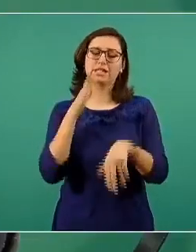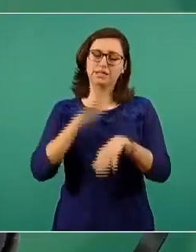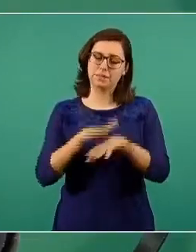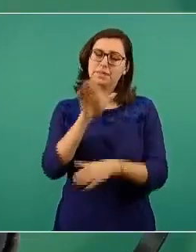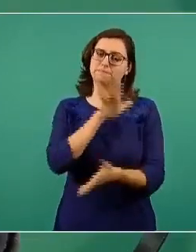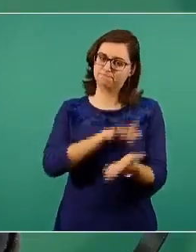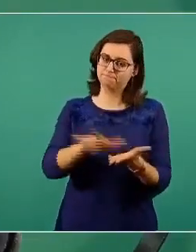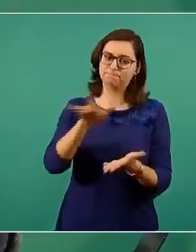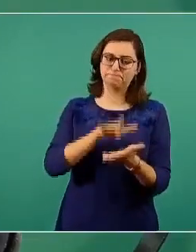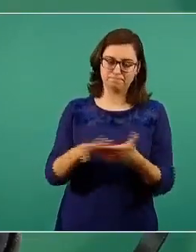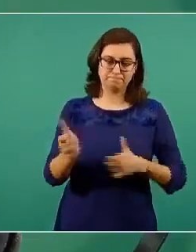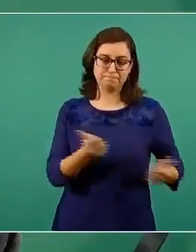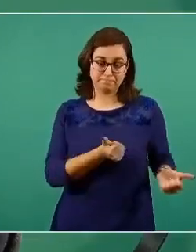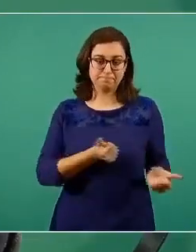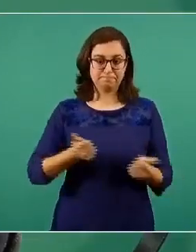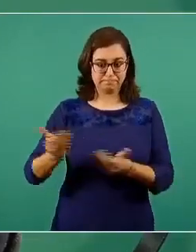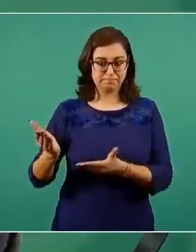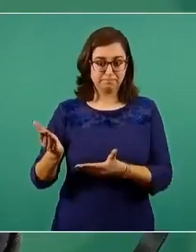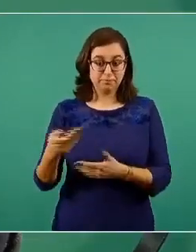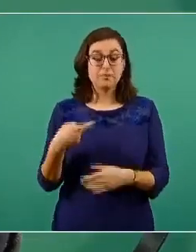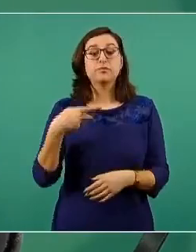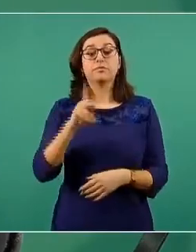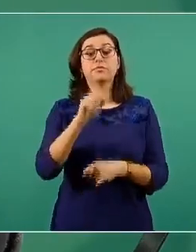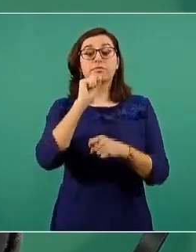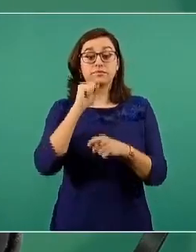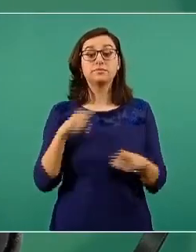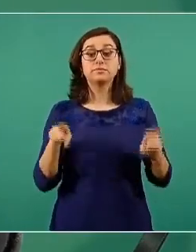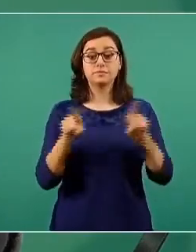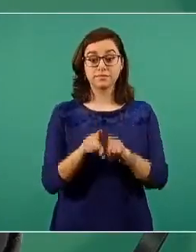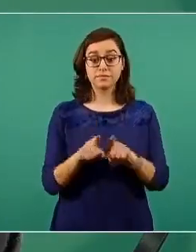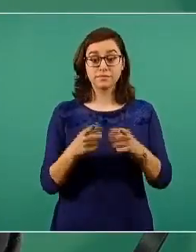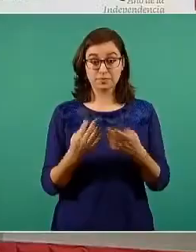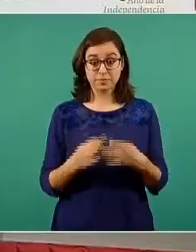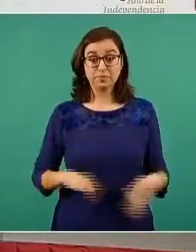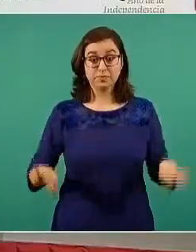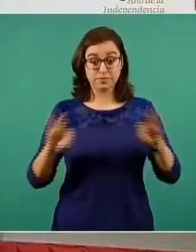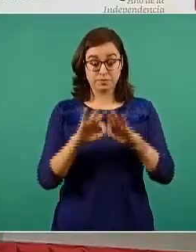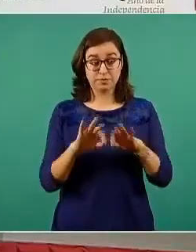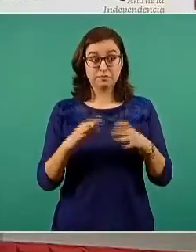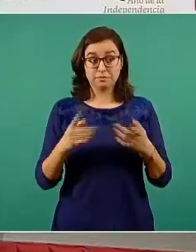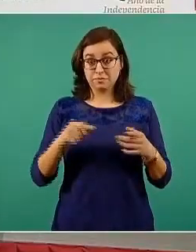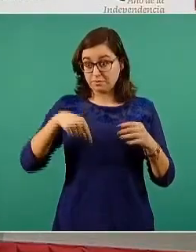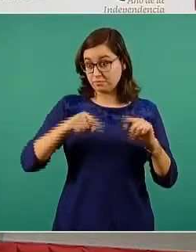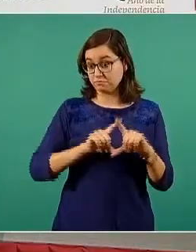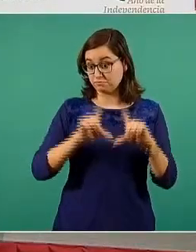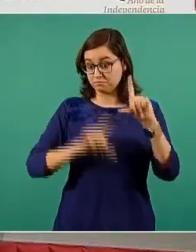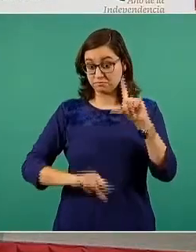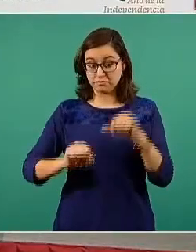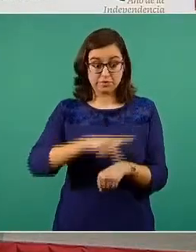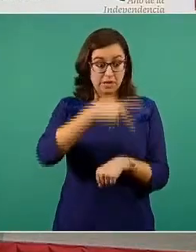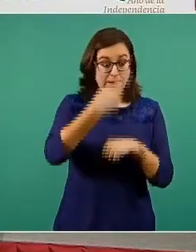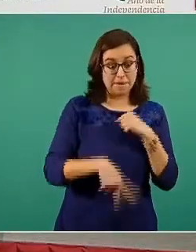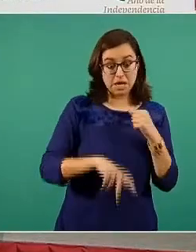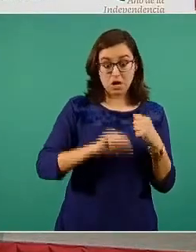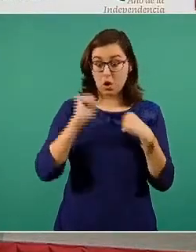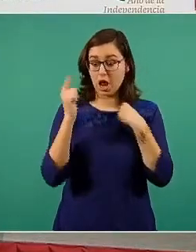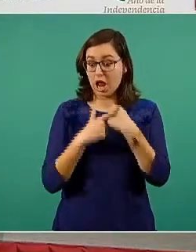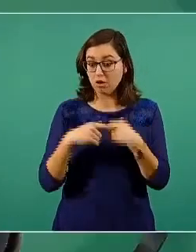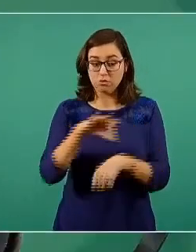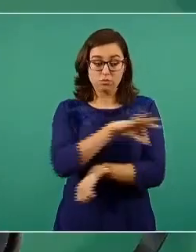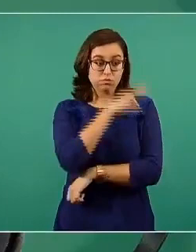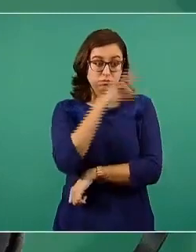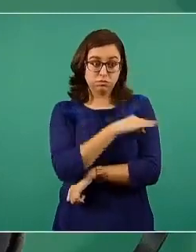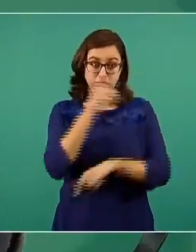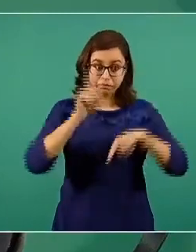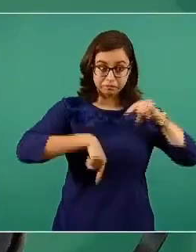a Argentina, pero también tenemos claro que eso de ninguna manera pone en riesgo nuestro programa nacional de